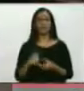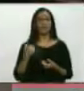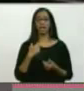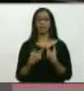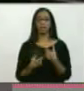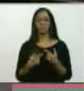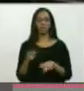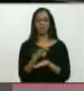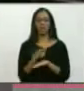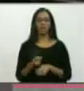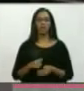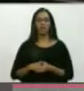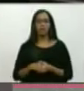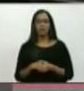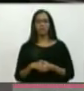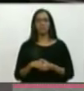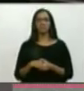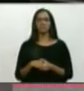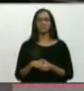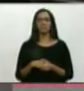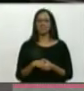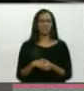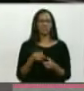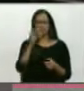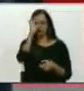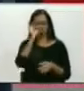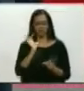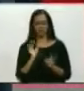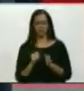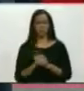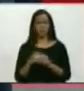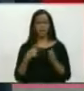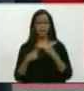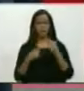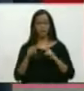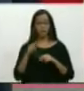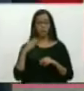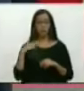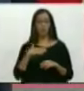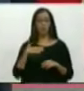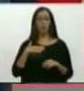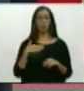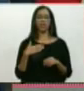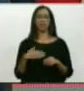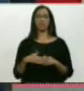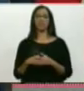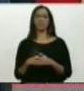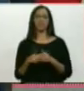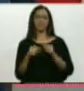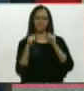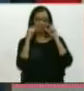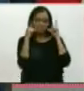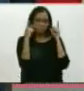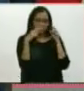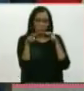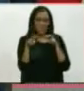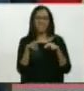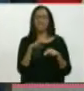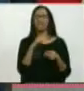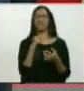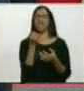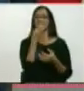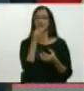ese gobierno. Bueno, no había un caso con Uribe, había unos testigos que aparecieron envenenados, otros murieron